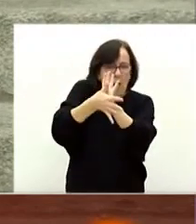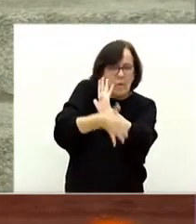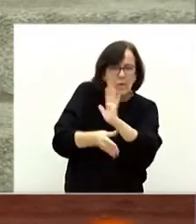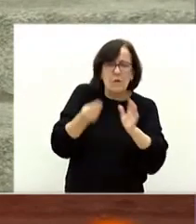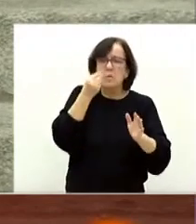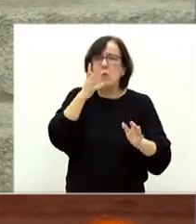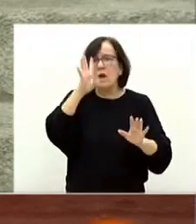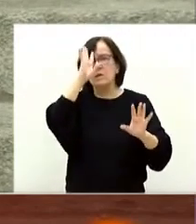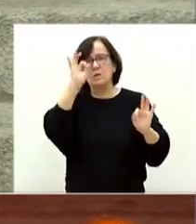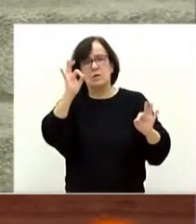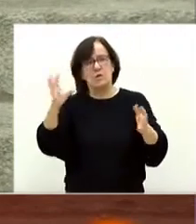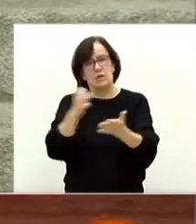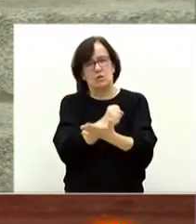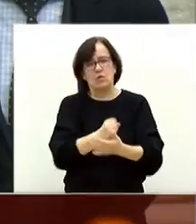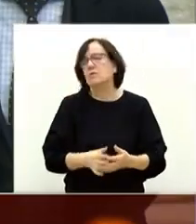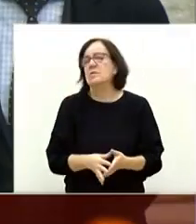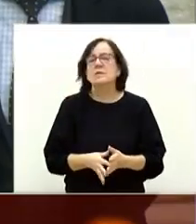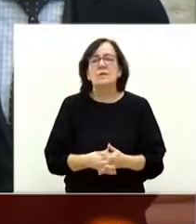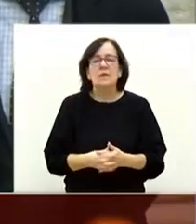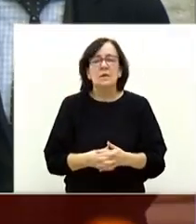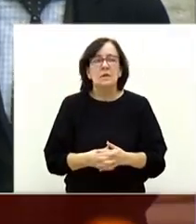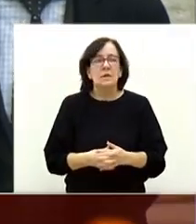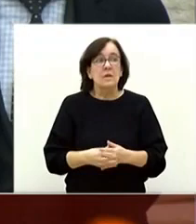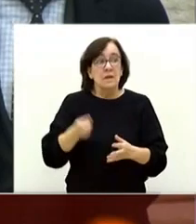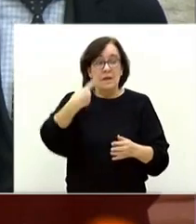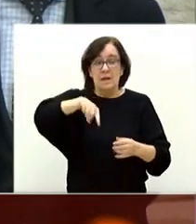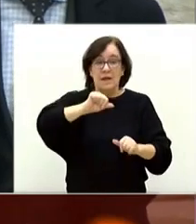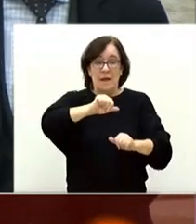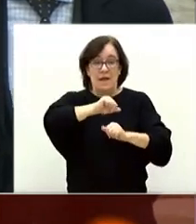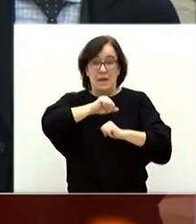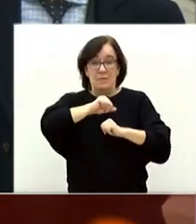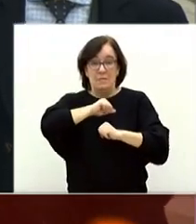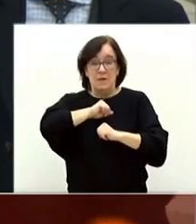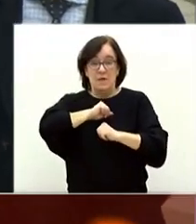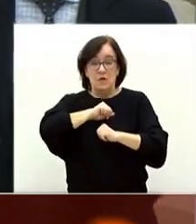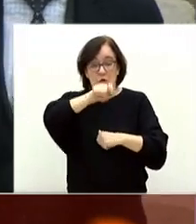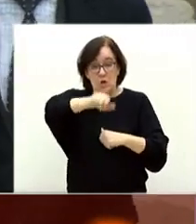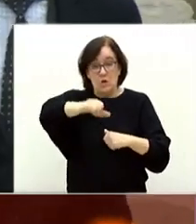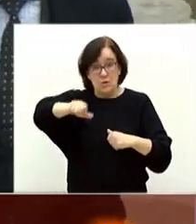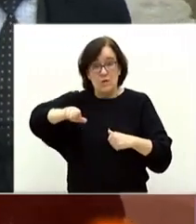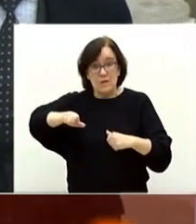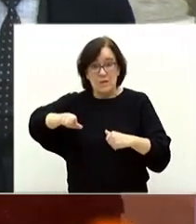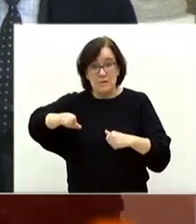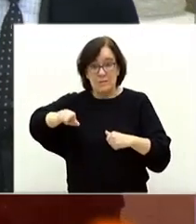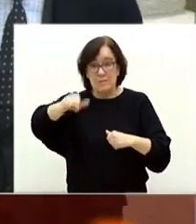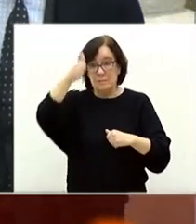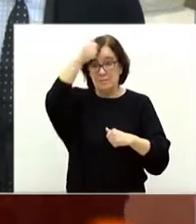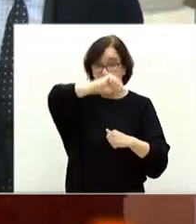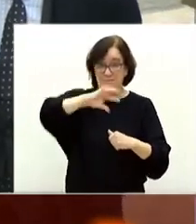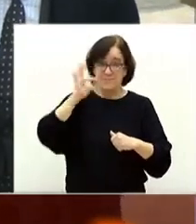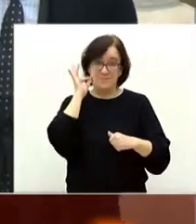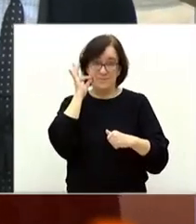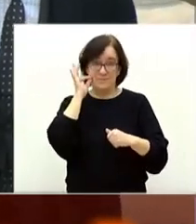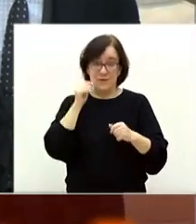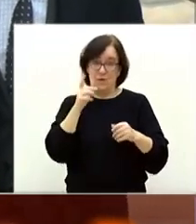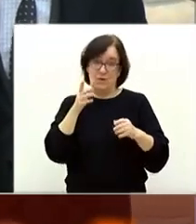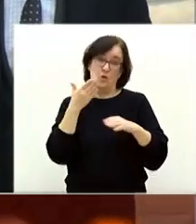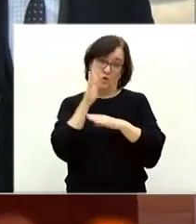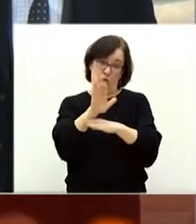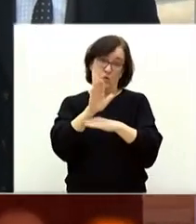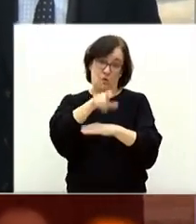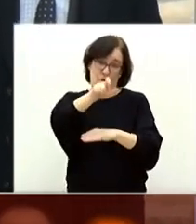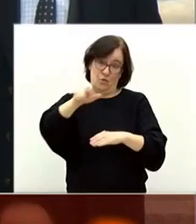buen sentido de todos. Eso es lo que esperan los ciudadanos y las ciudadanas de sus